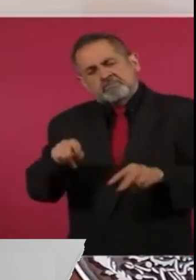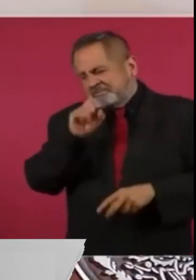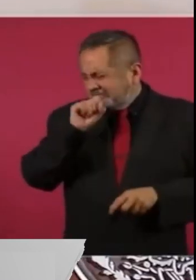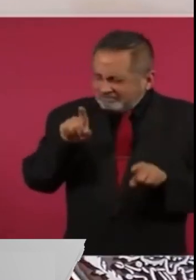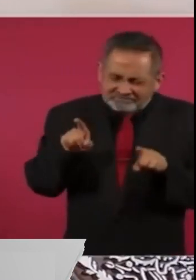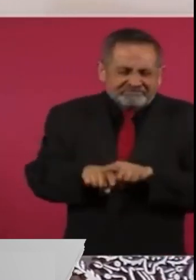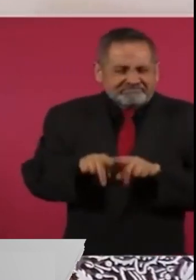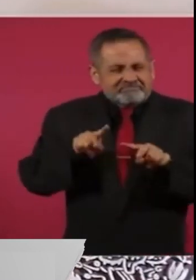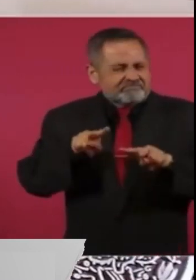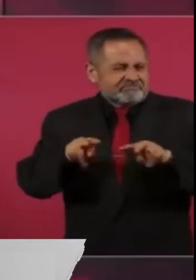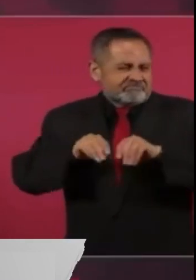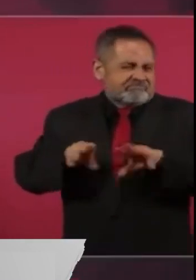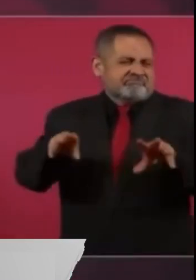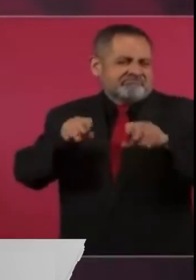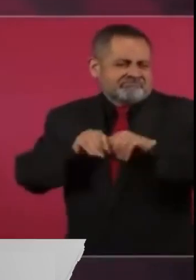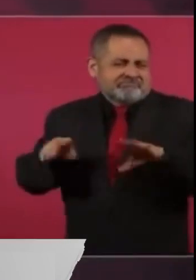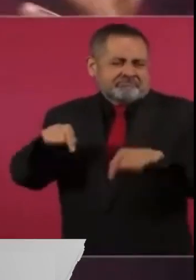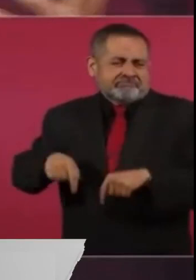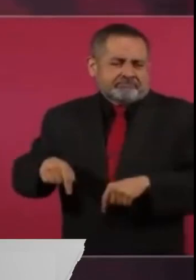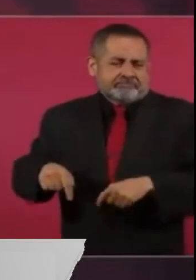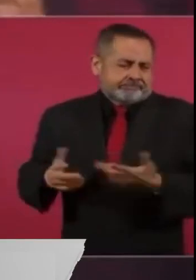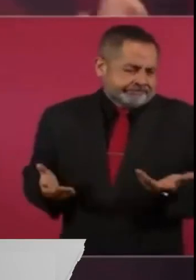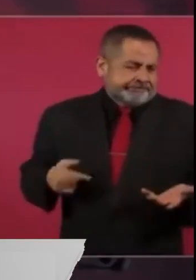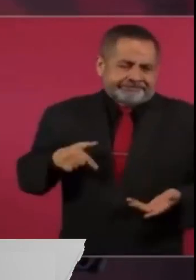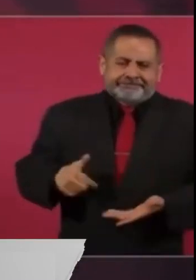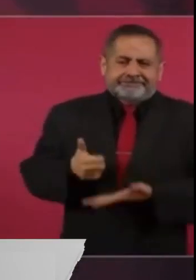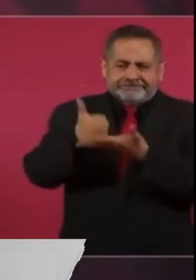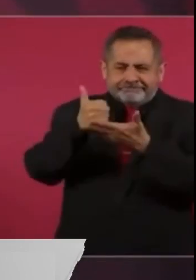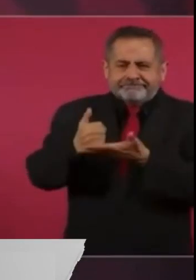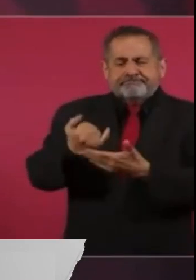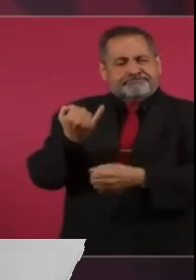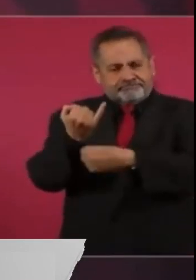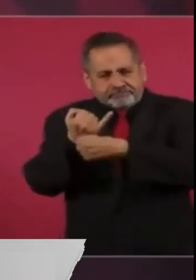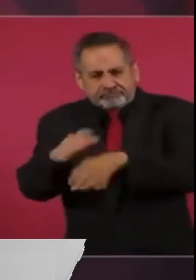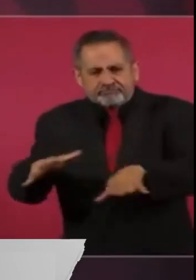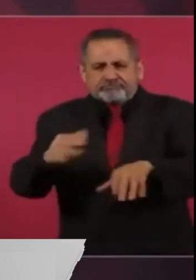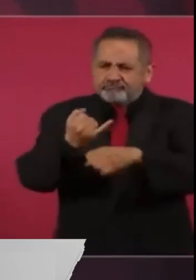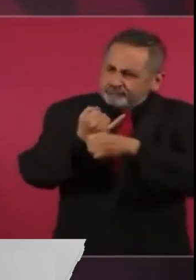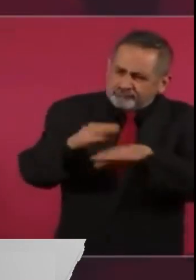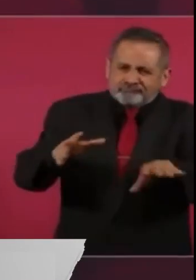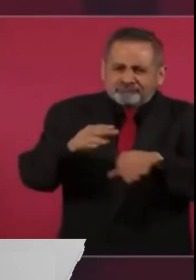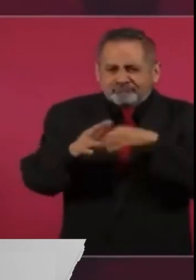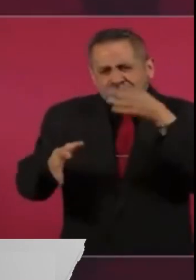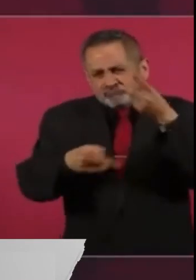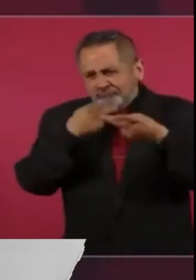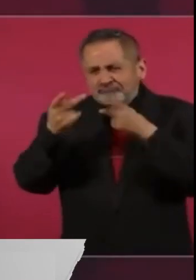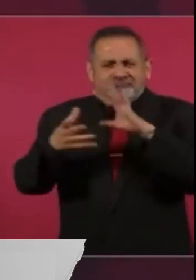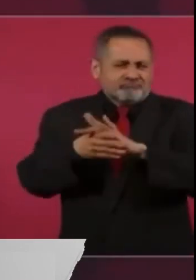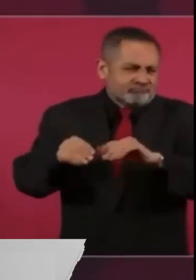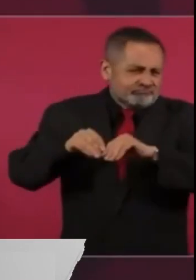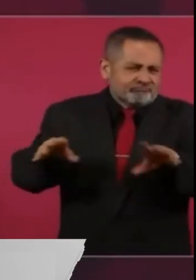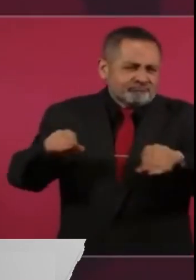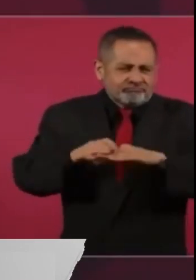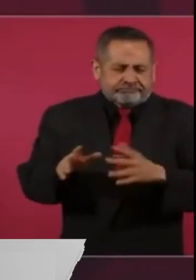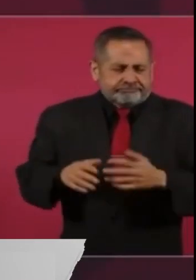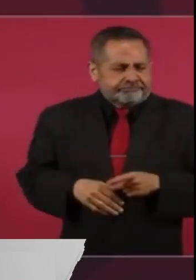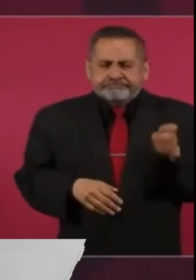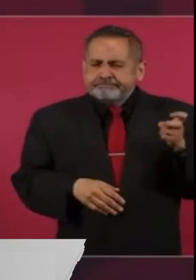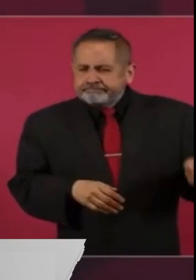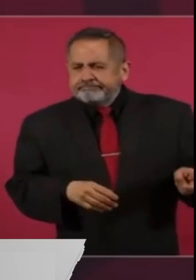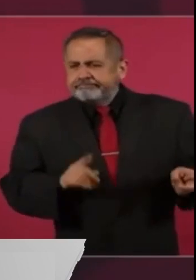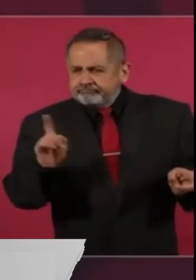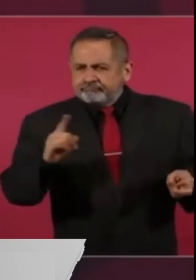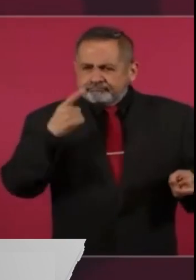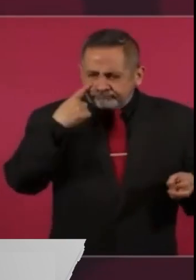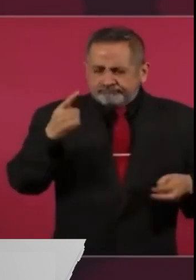Entonces, nos ayuda mucho, porque pues no solo es tratar un asunto